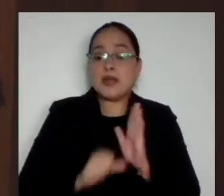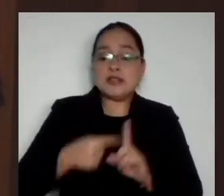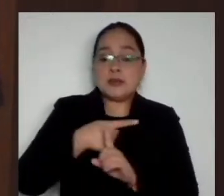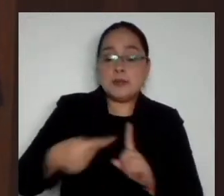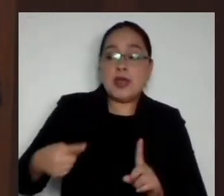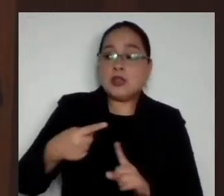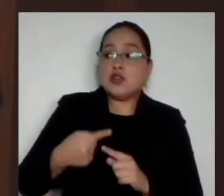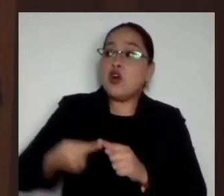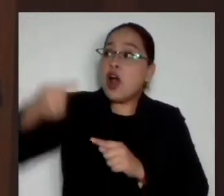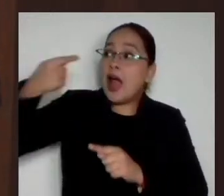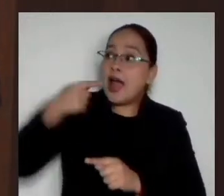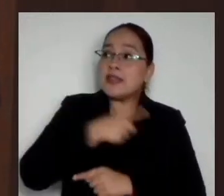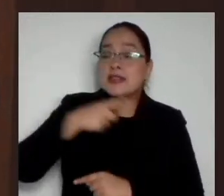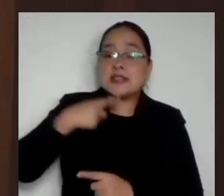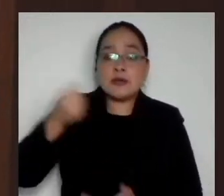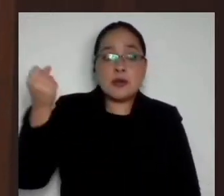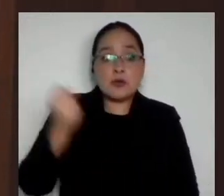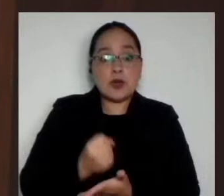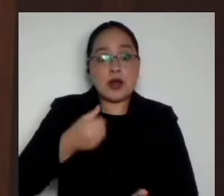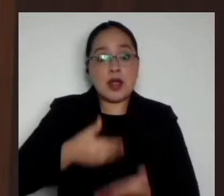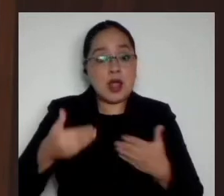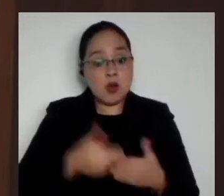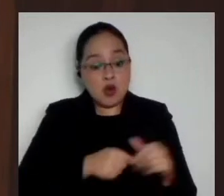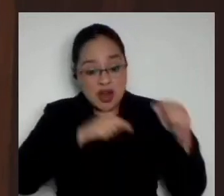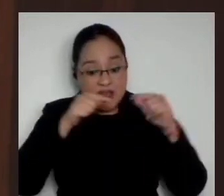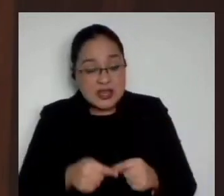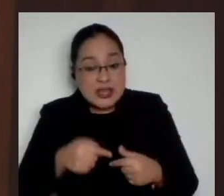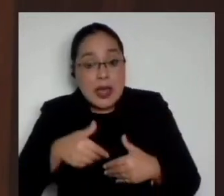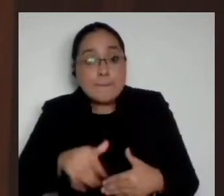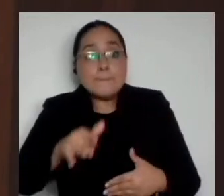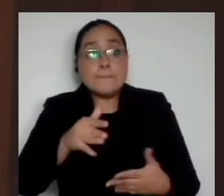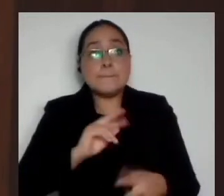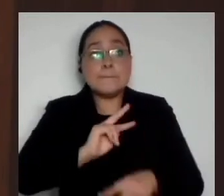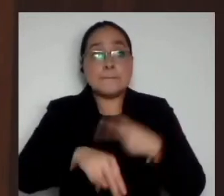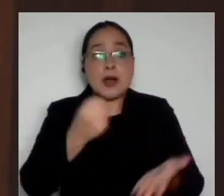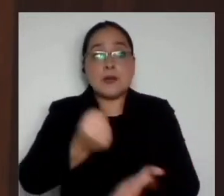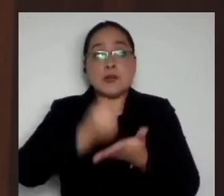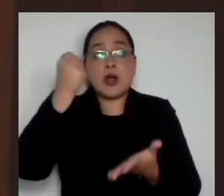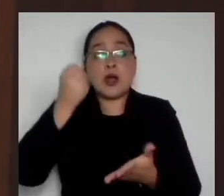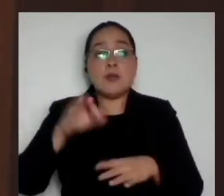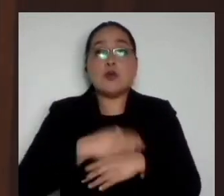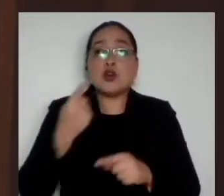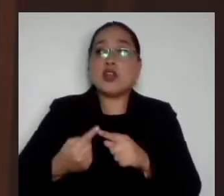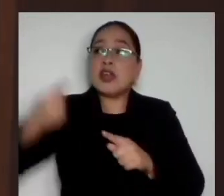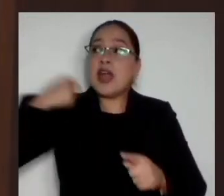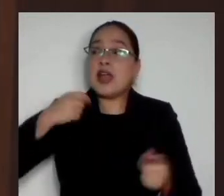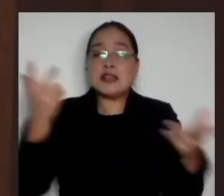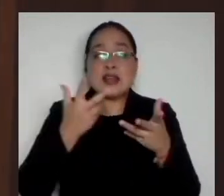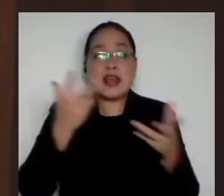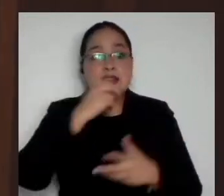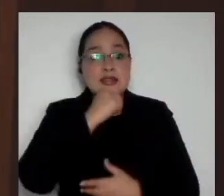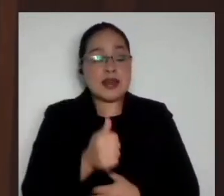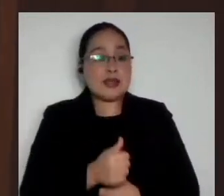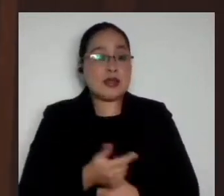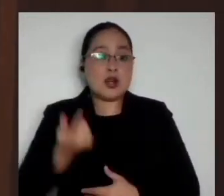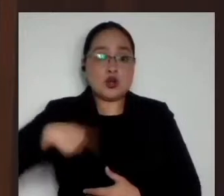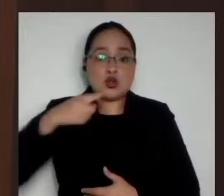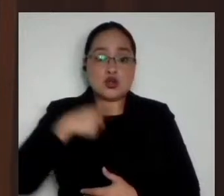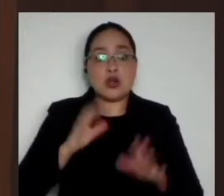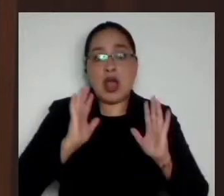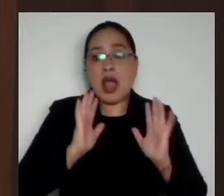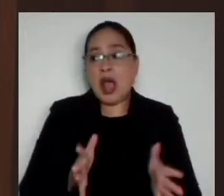fiscal, apenas lo estamos aprobando, porque no lo hicimos a la ligera, no